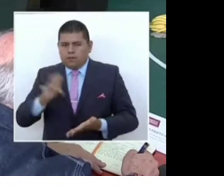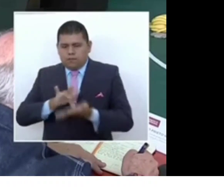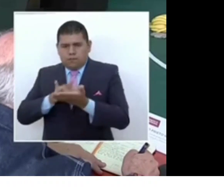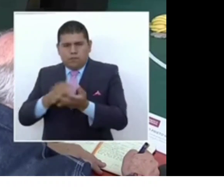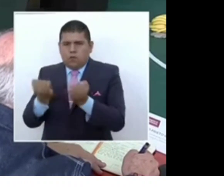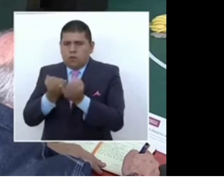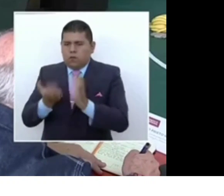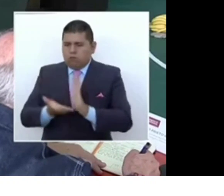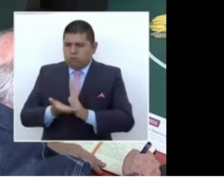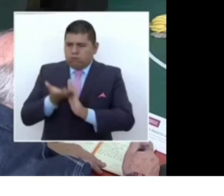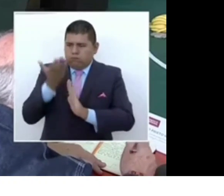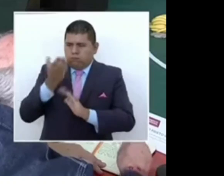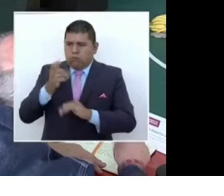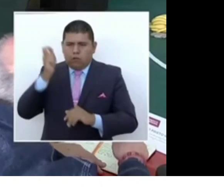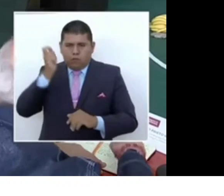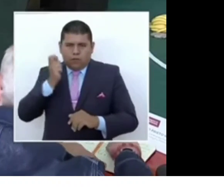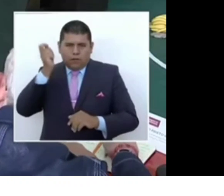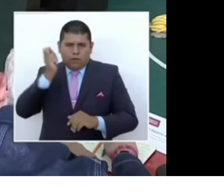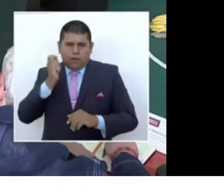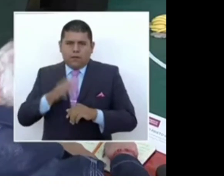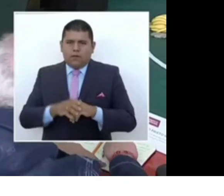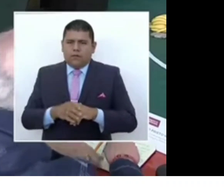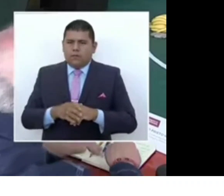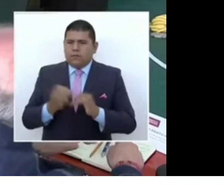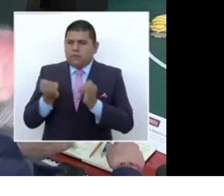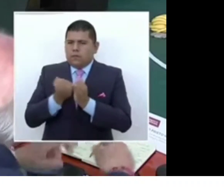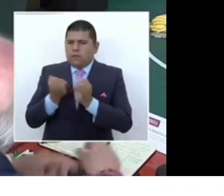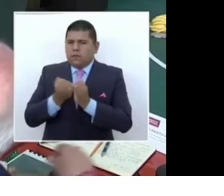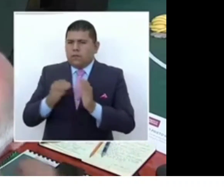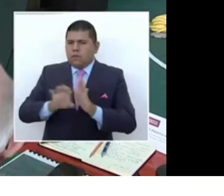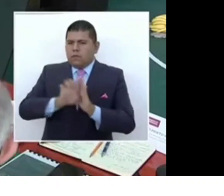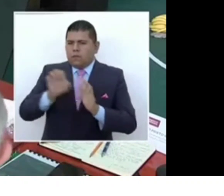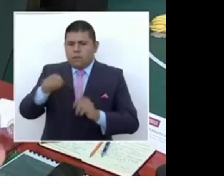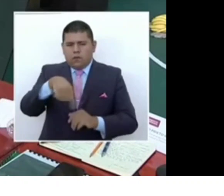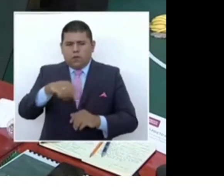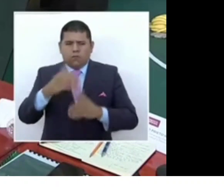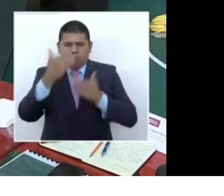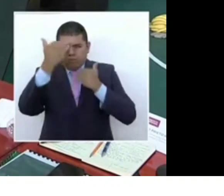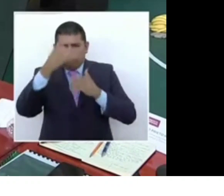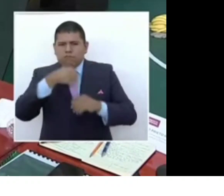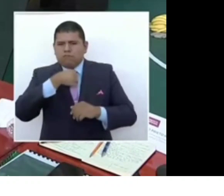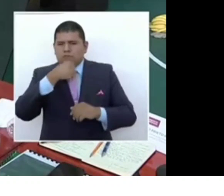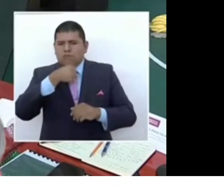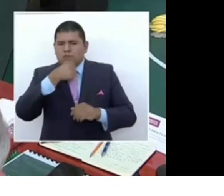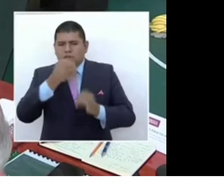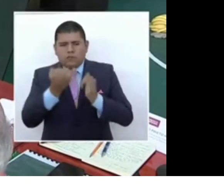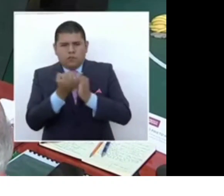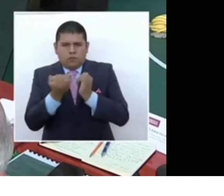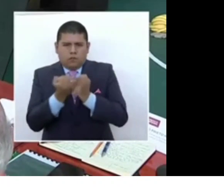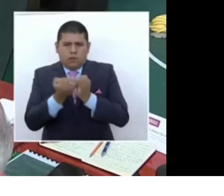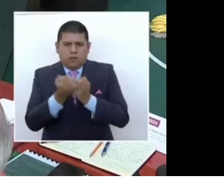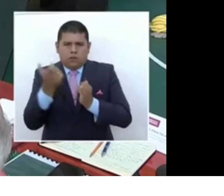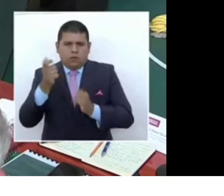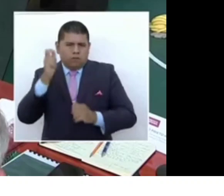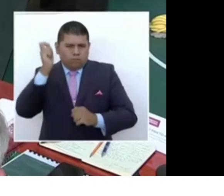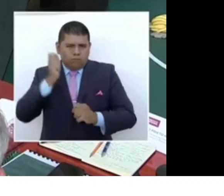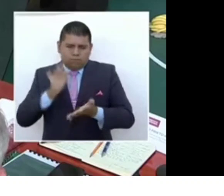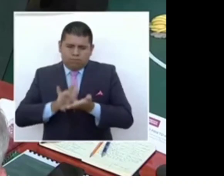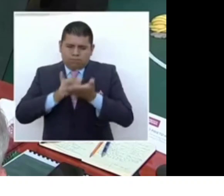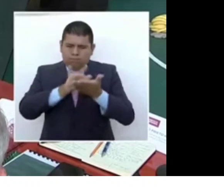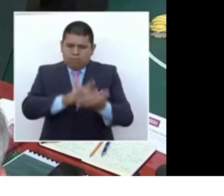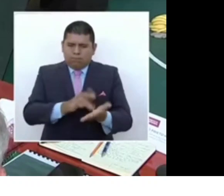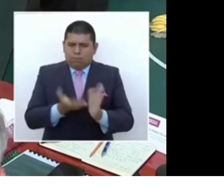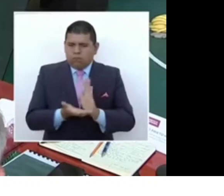incremento de acuerdo a la inflación. En el caso de adultos mayores también es un incremento